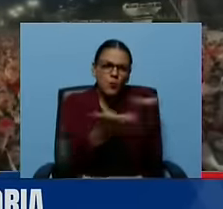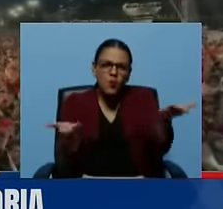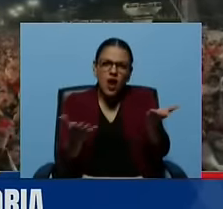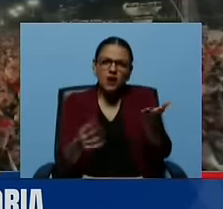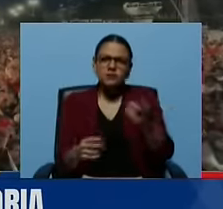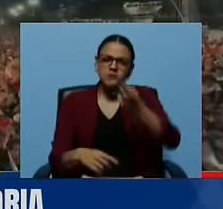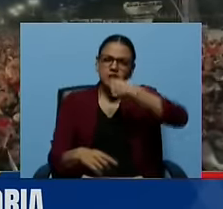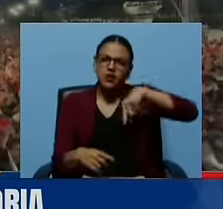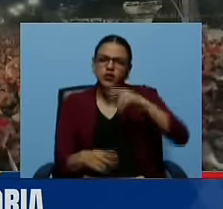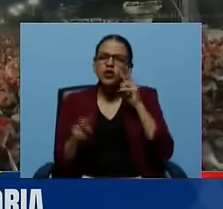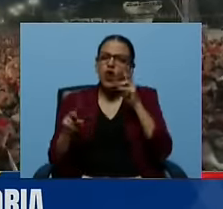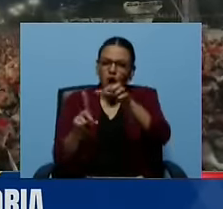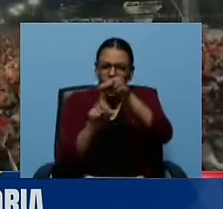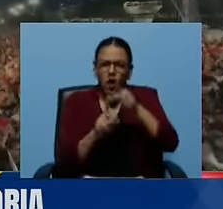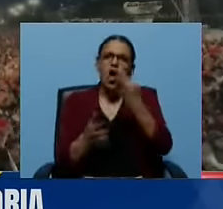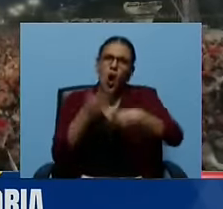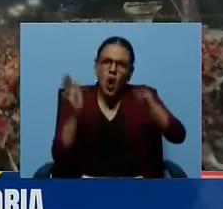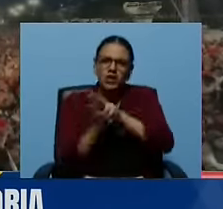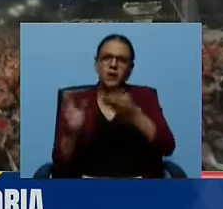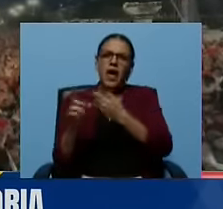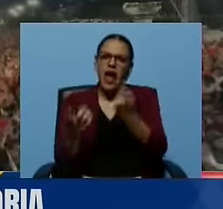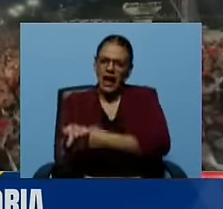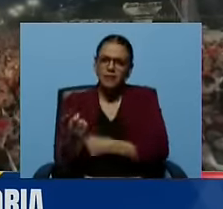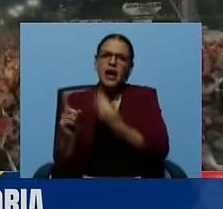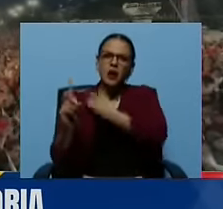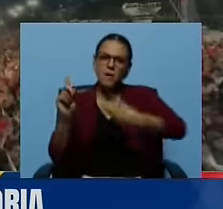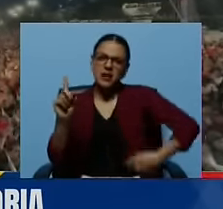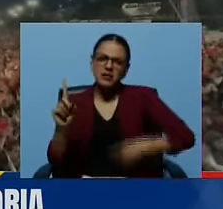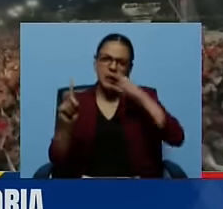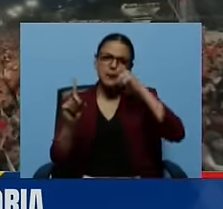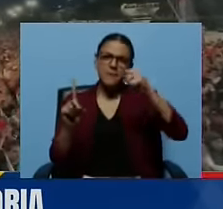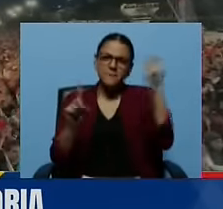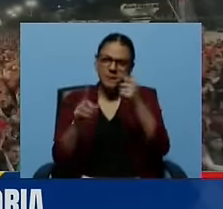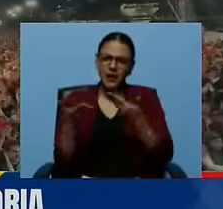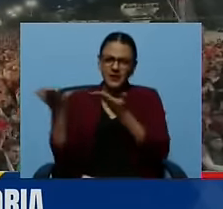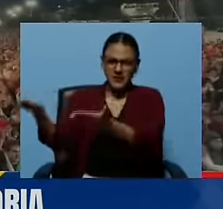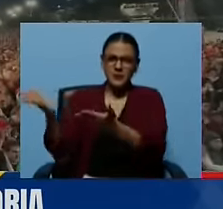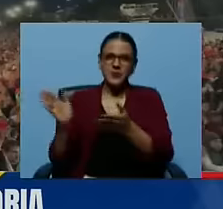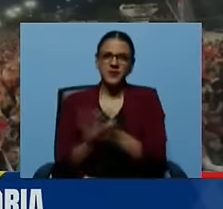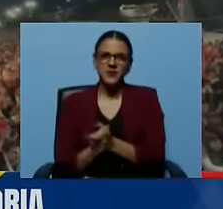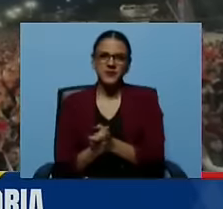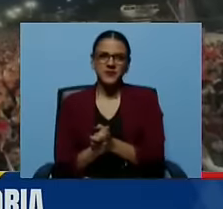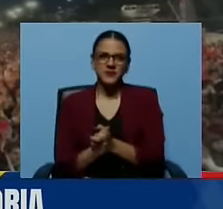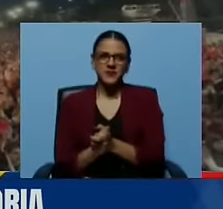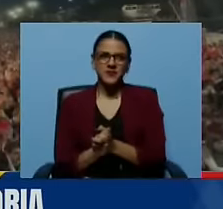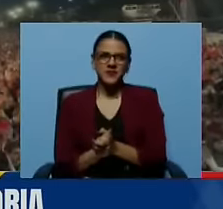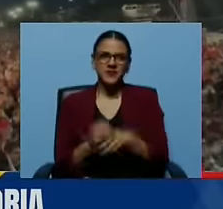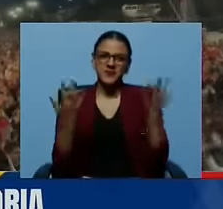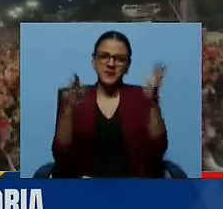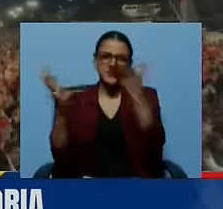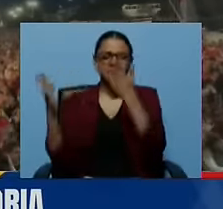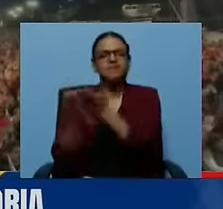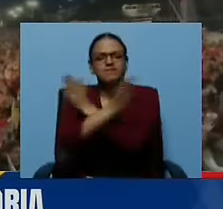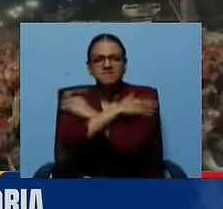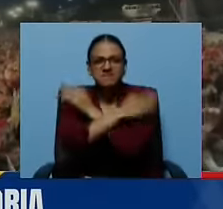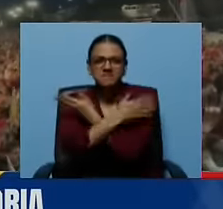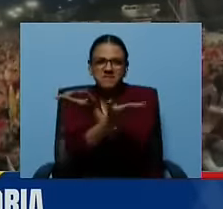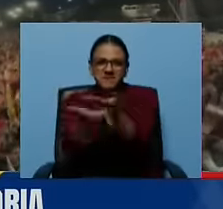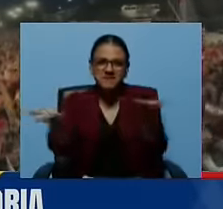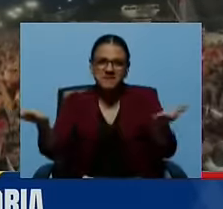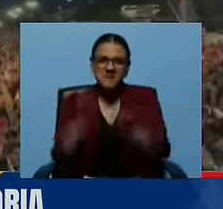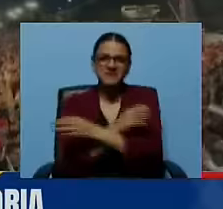de haber elegido nuevamente a nuestro hermano presidente Nicolás Maduro Moro. ¡Un abrazo!